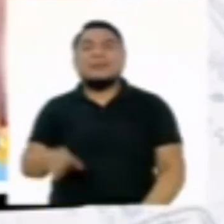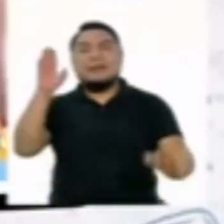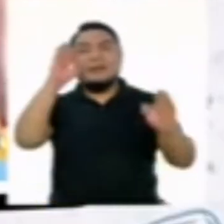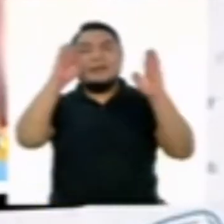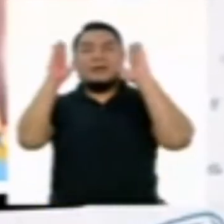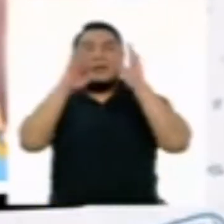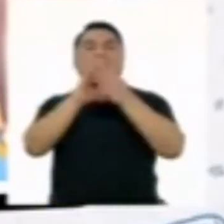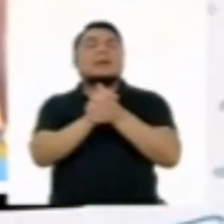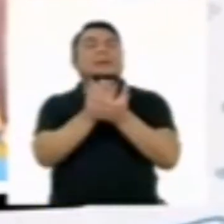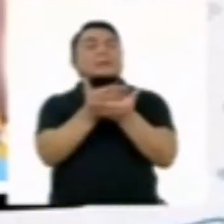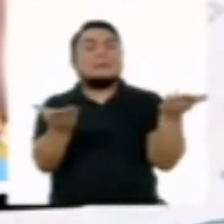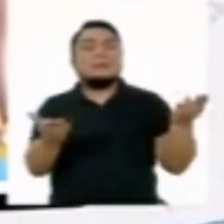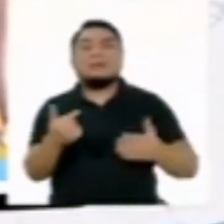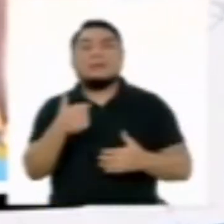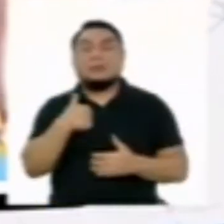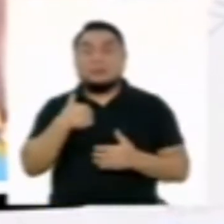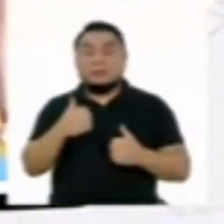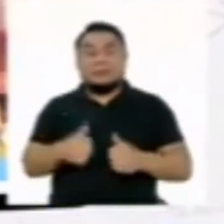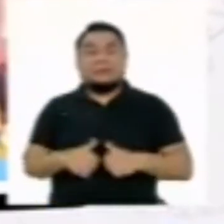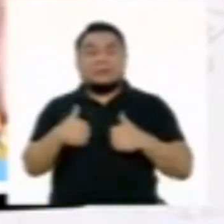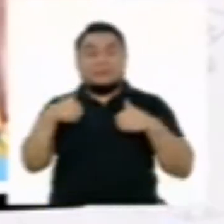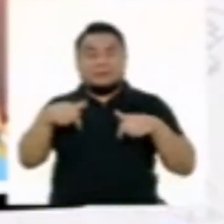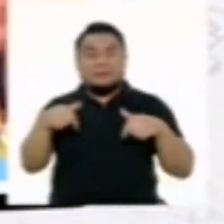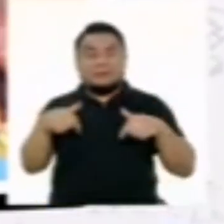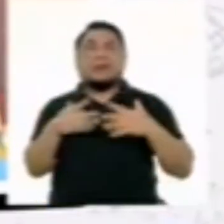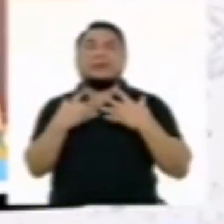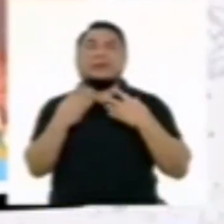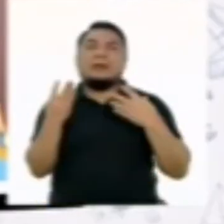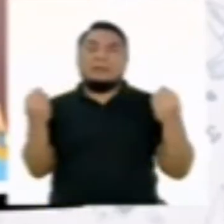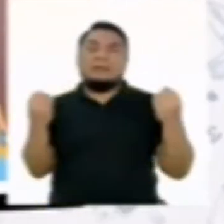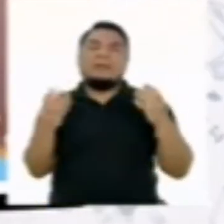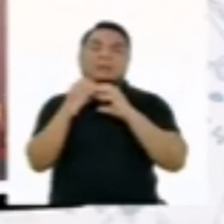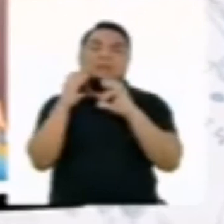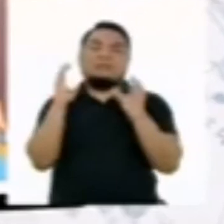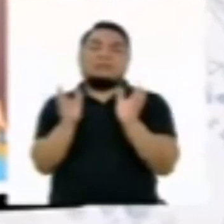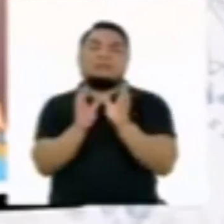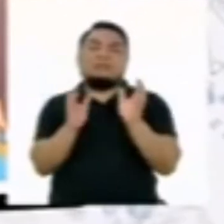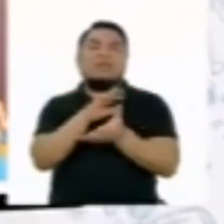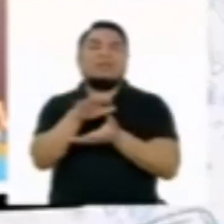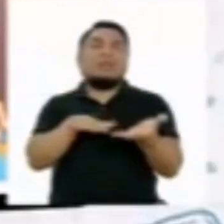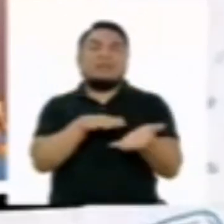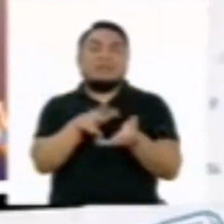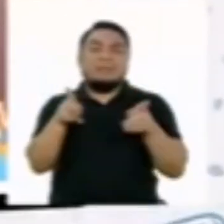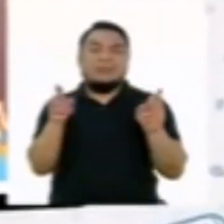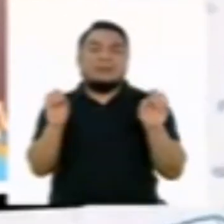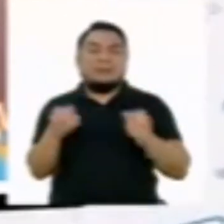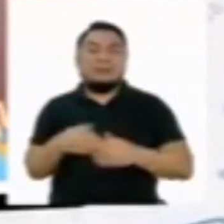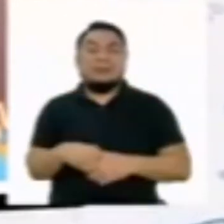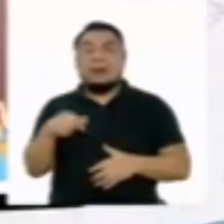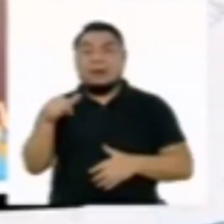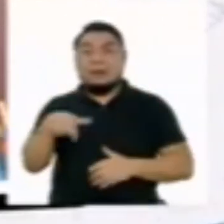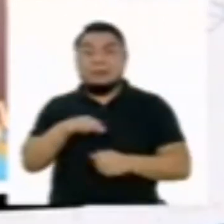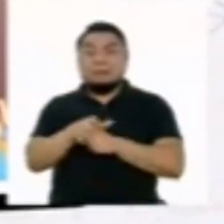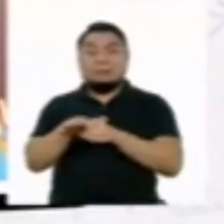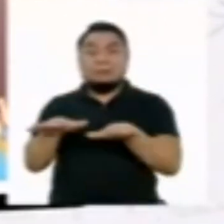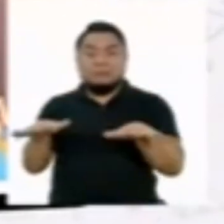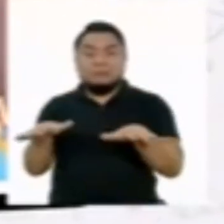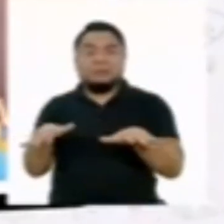Hola amigas y amigos, por donde yo vivo hay muchos colectivos que son informales y que ahora con la